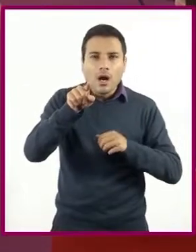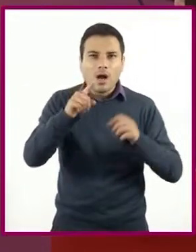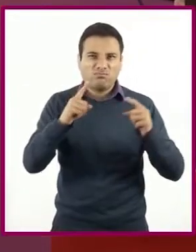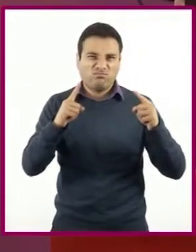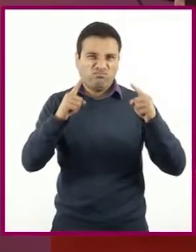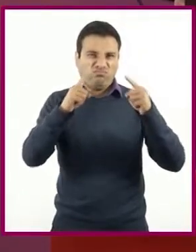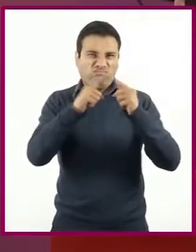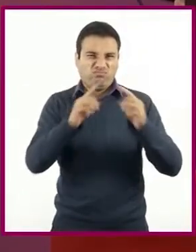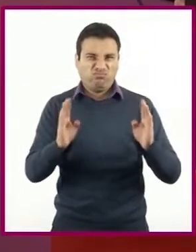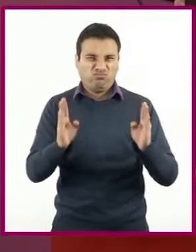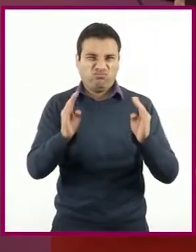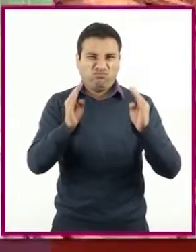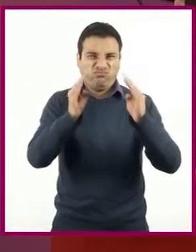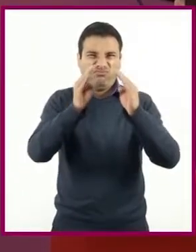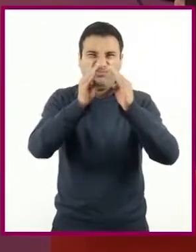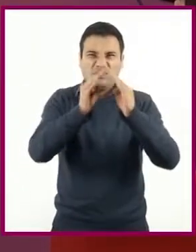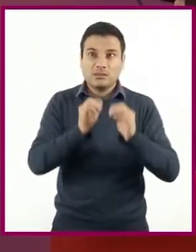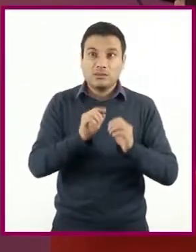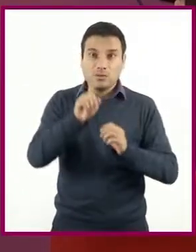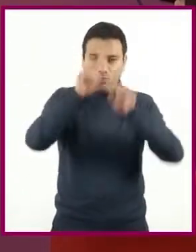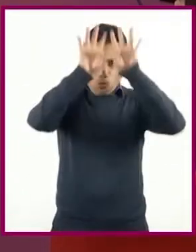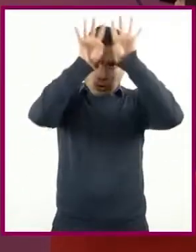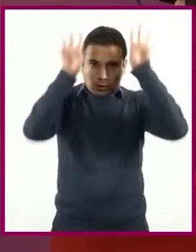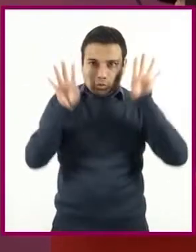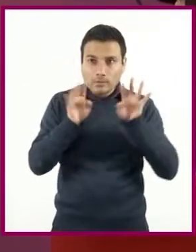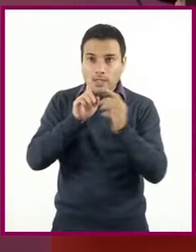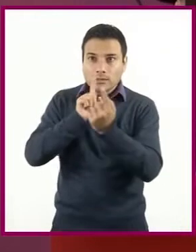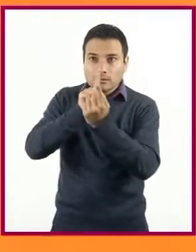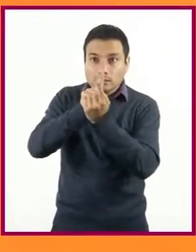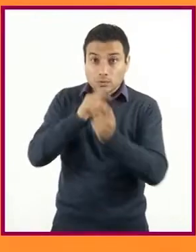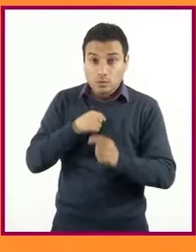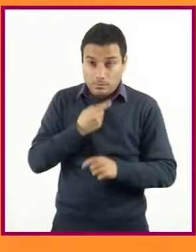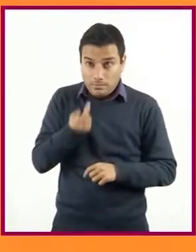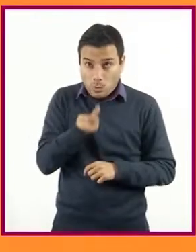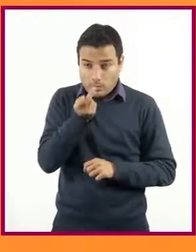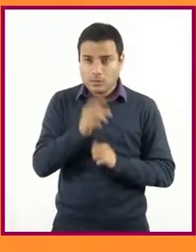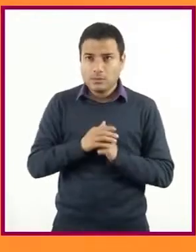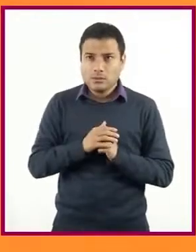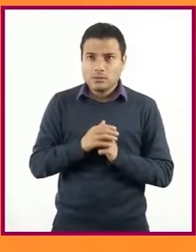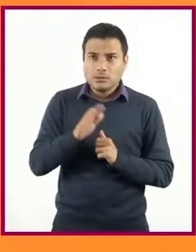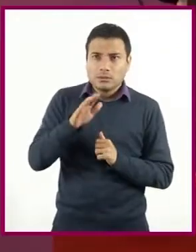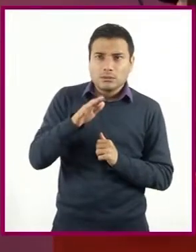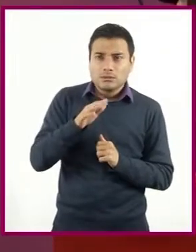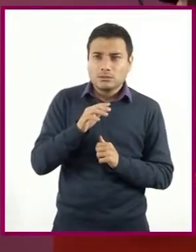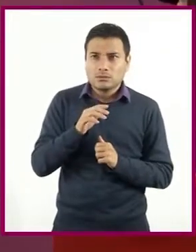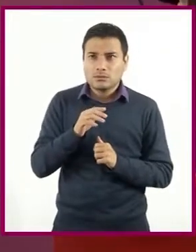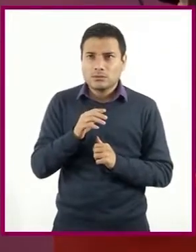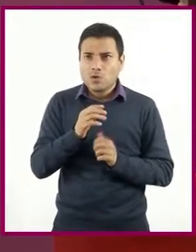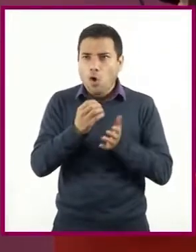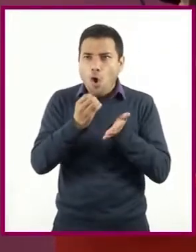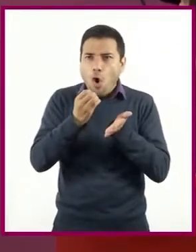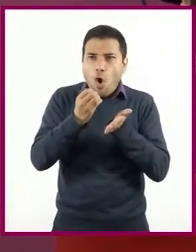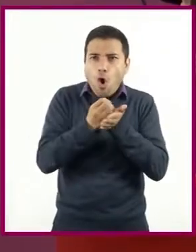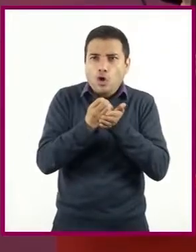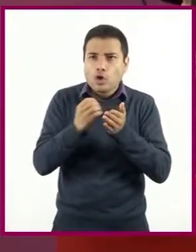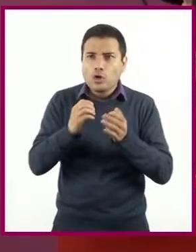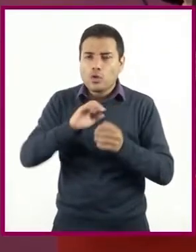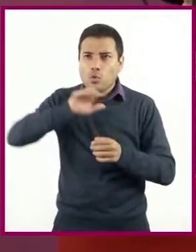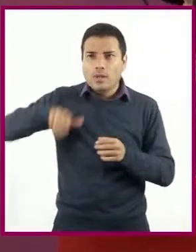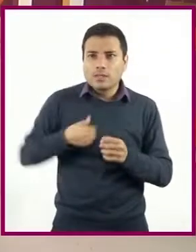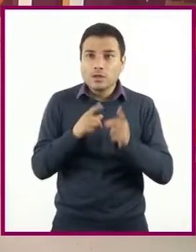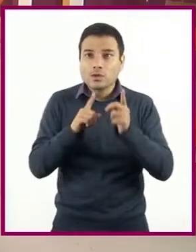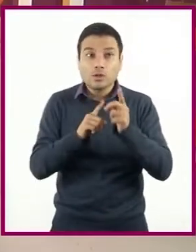Imagínate encontrarte con el poderoso Moctezuma y poder preguntarle, ¿en dónde guardo el tesoro? Y